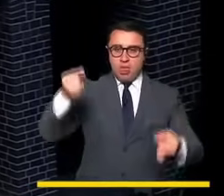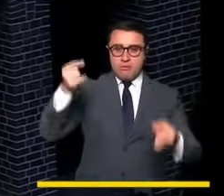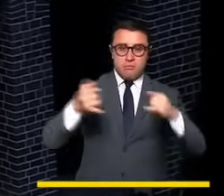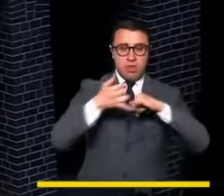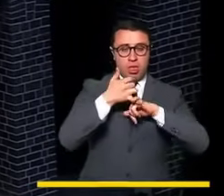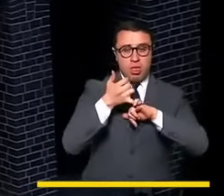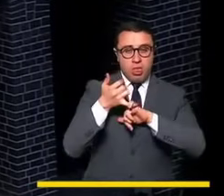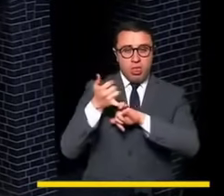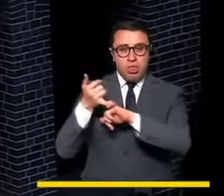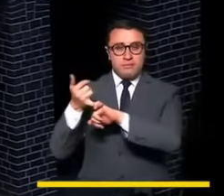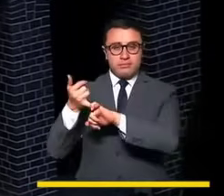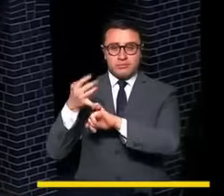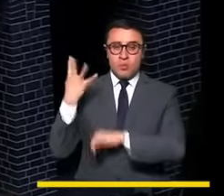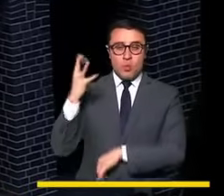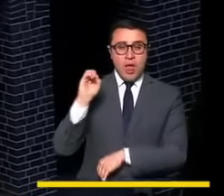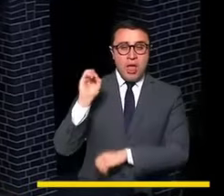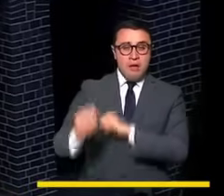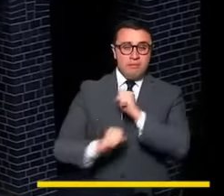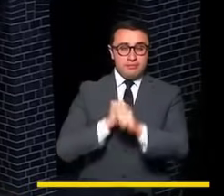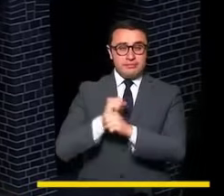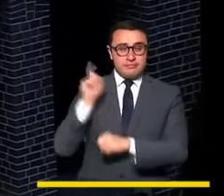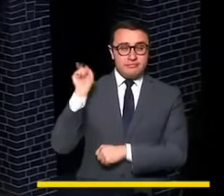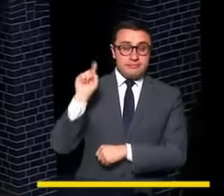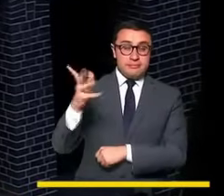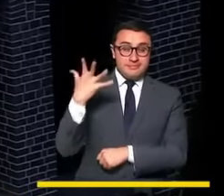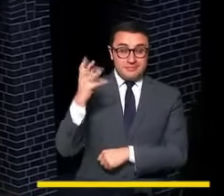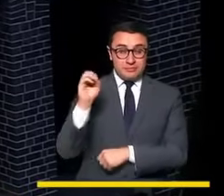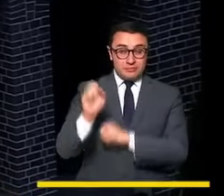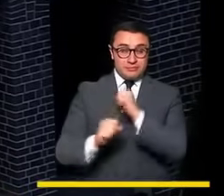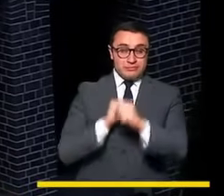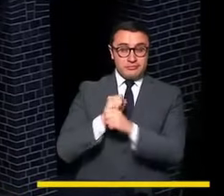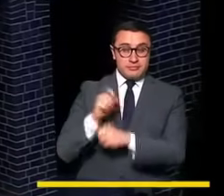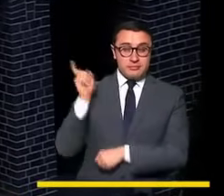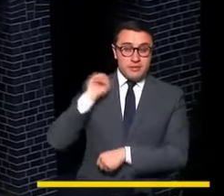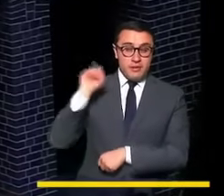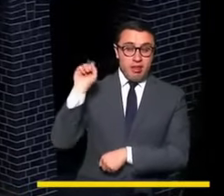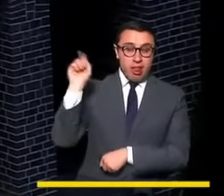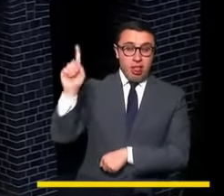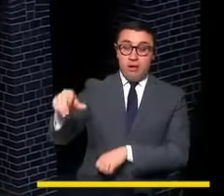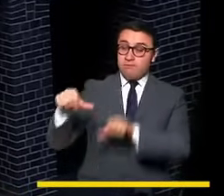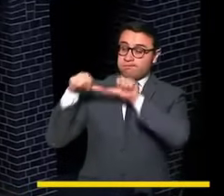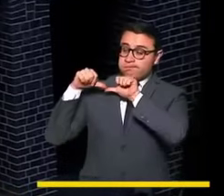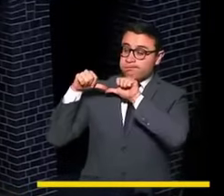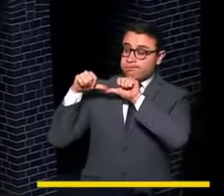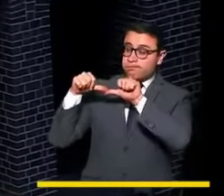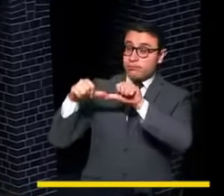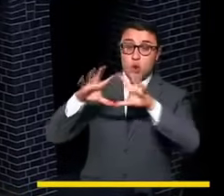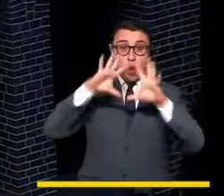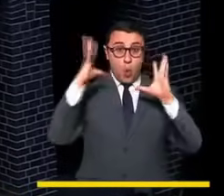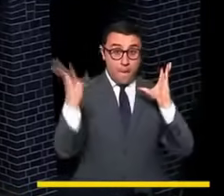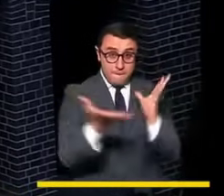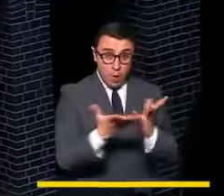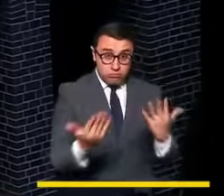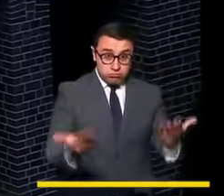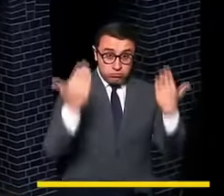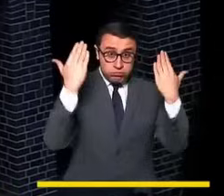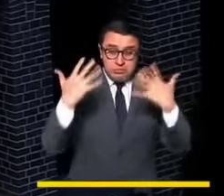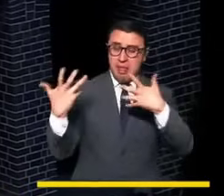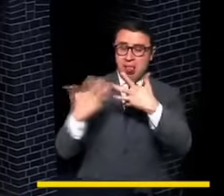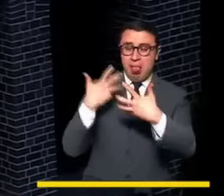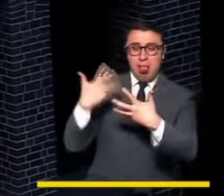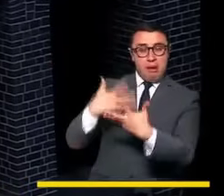salir de más o menos 40 años, casi 50 años de un modelo que no se puede sostener en el mundo, de un sistema